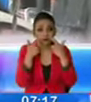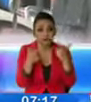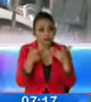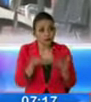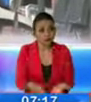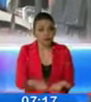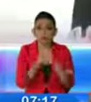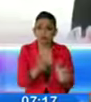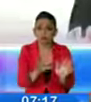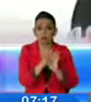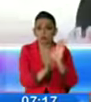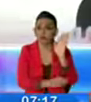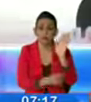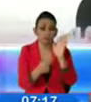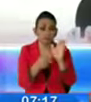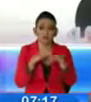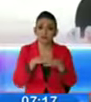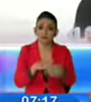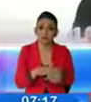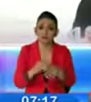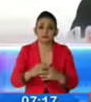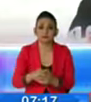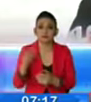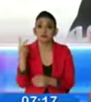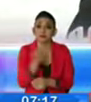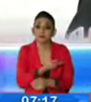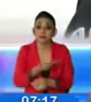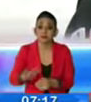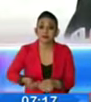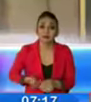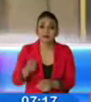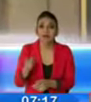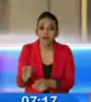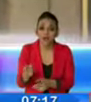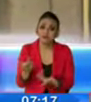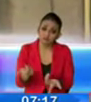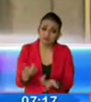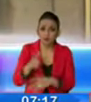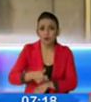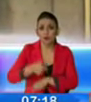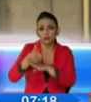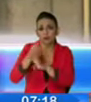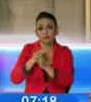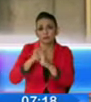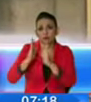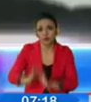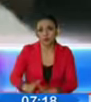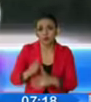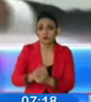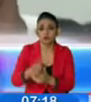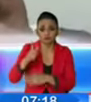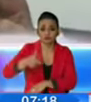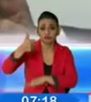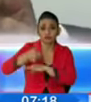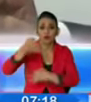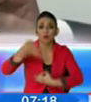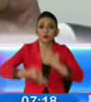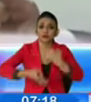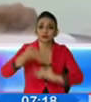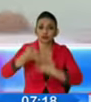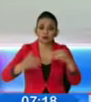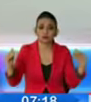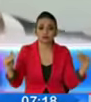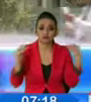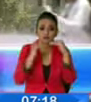en la Carta Magna, ya que el vicepresidente goza de fuero de corte, es decir, que por su jerarquía no puede ser juzgado por alguien con